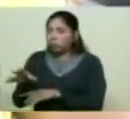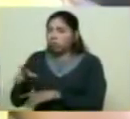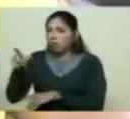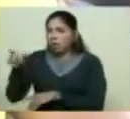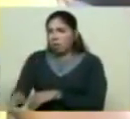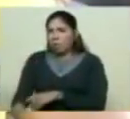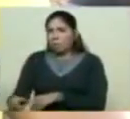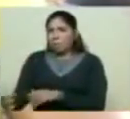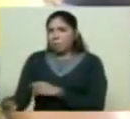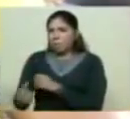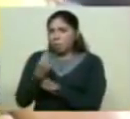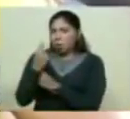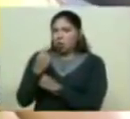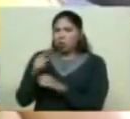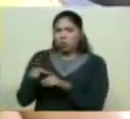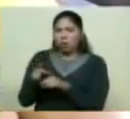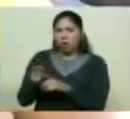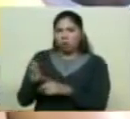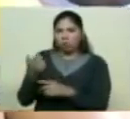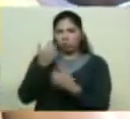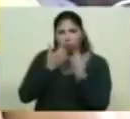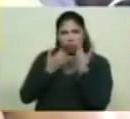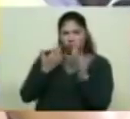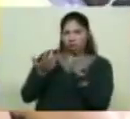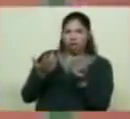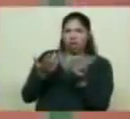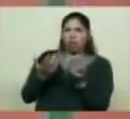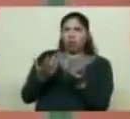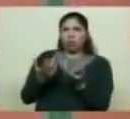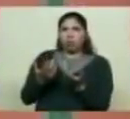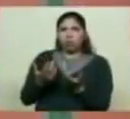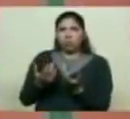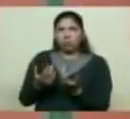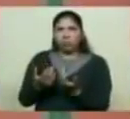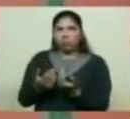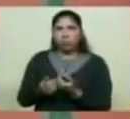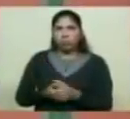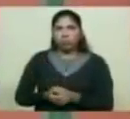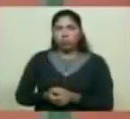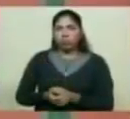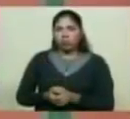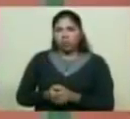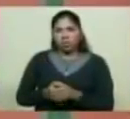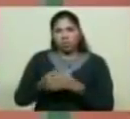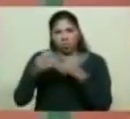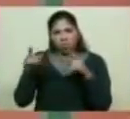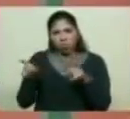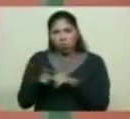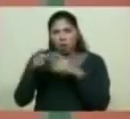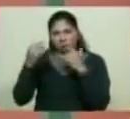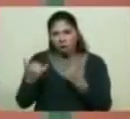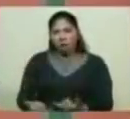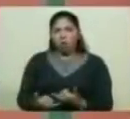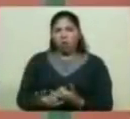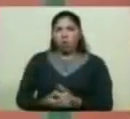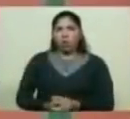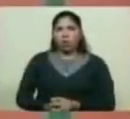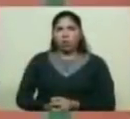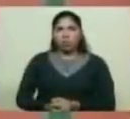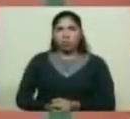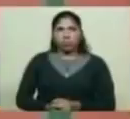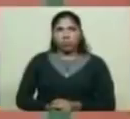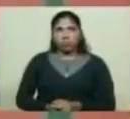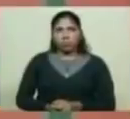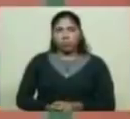parecido con la actualidad no es casualidad es causalidad del contexto que estamos viviendo